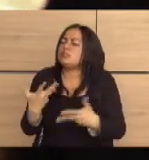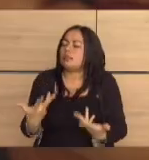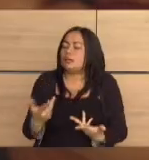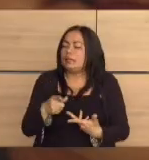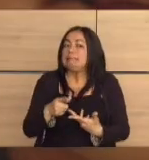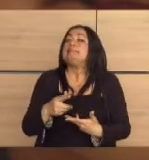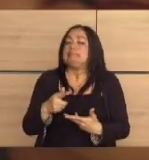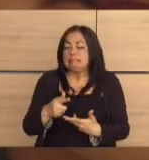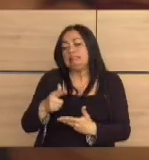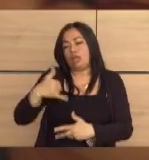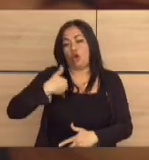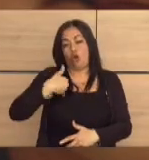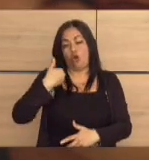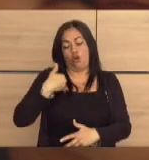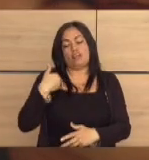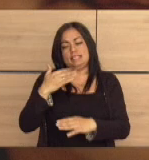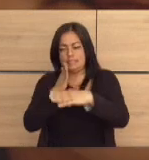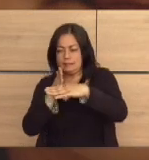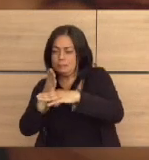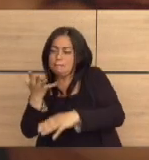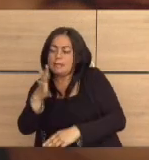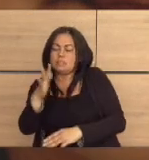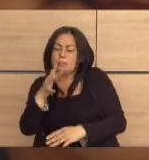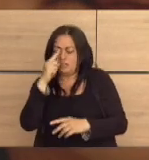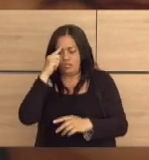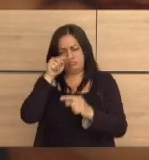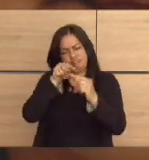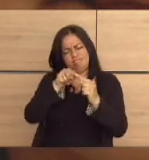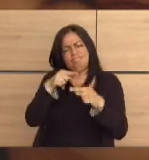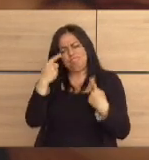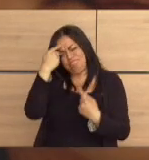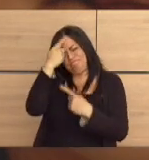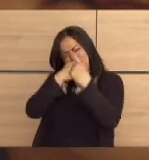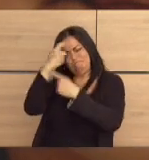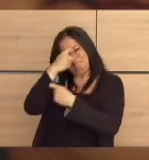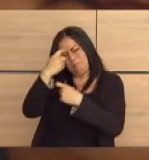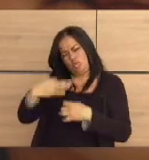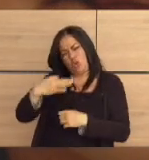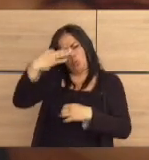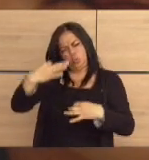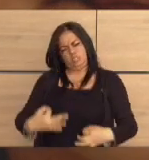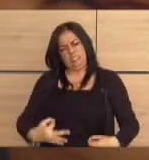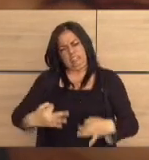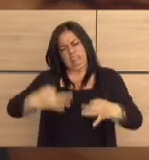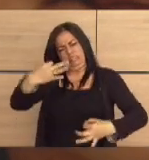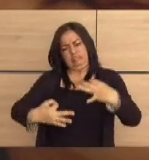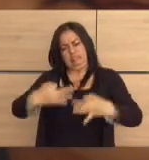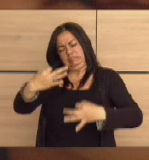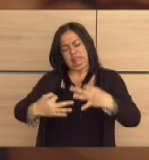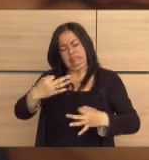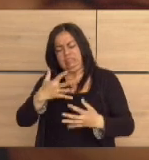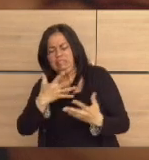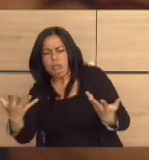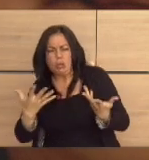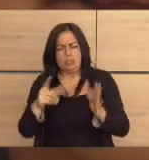los jóvenes pues tenían una concepción o una percepción respecto a la justicia y a las decisiones tomadas en el marco